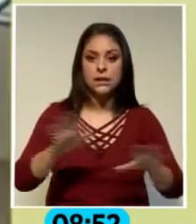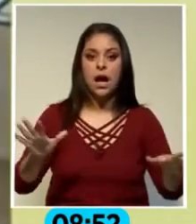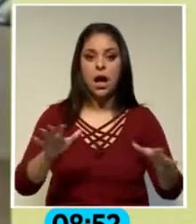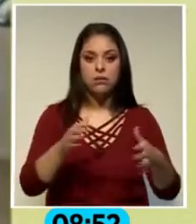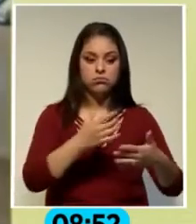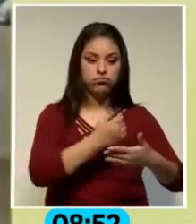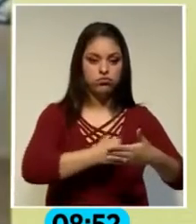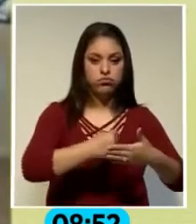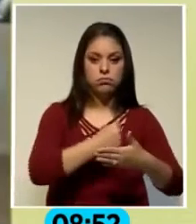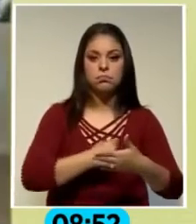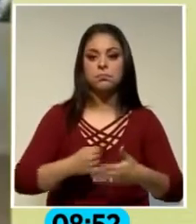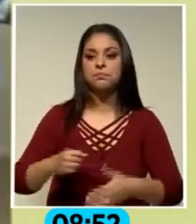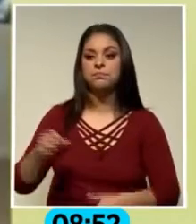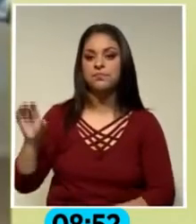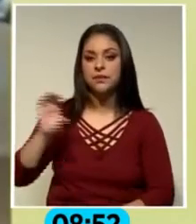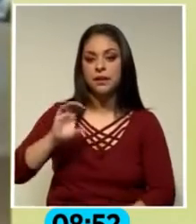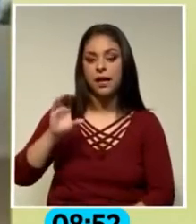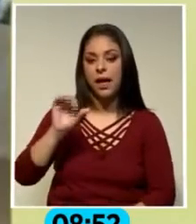canela,